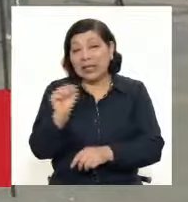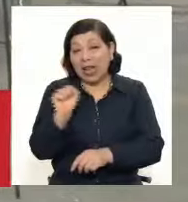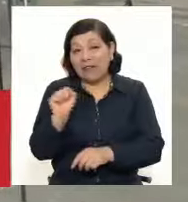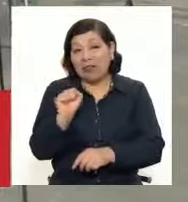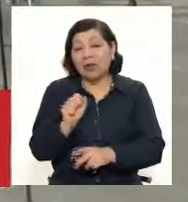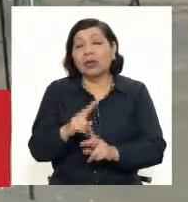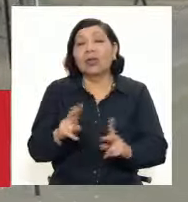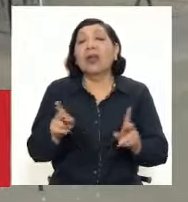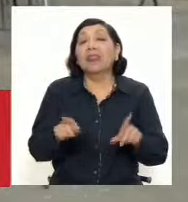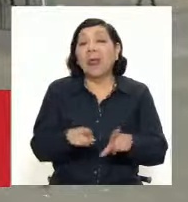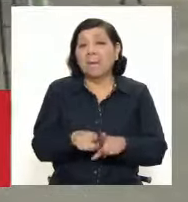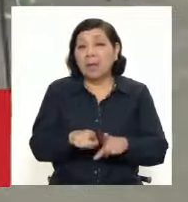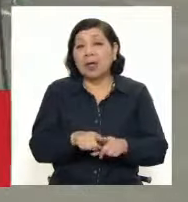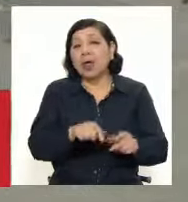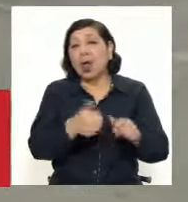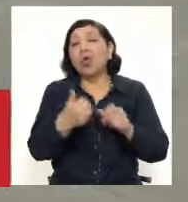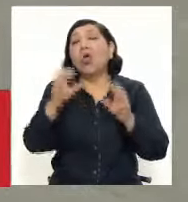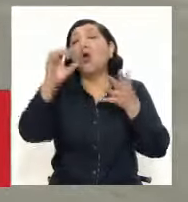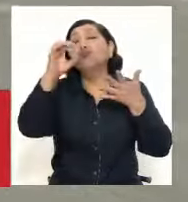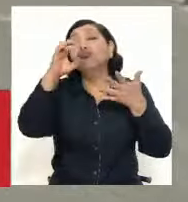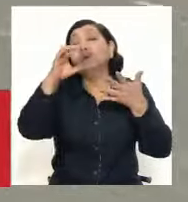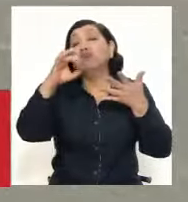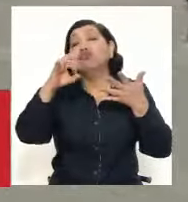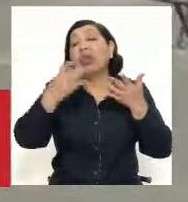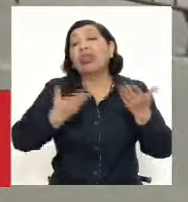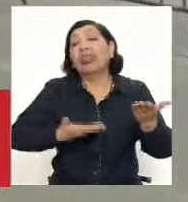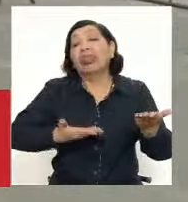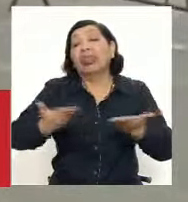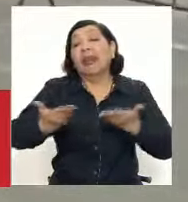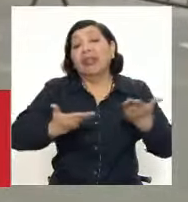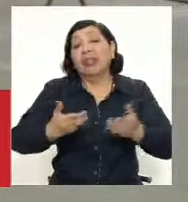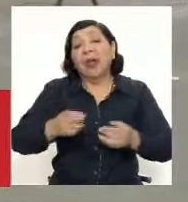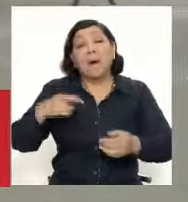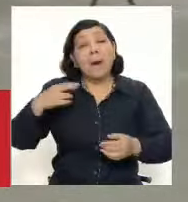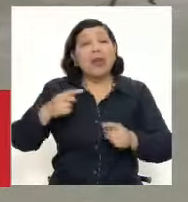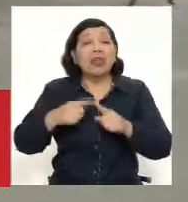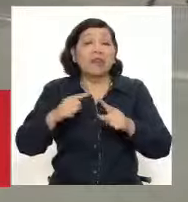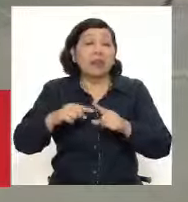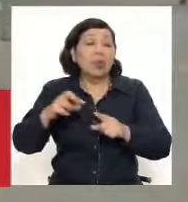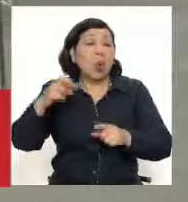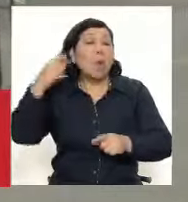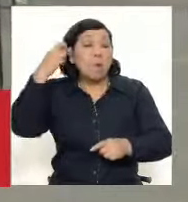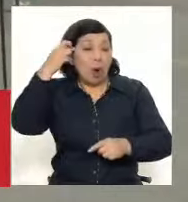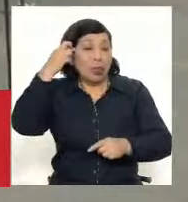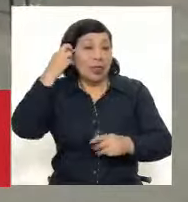Salvador, tenemos de diferentes tiendas políticas y